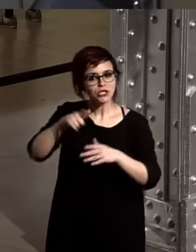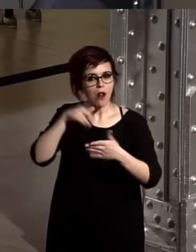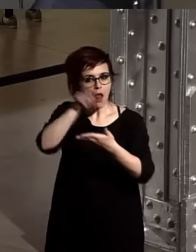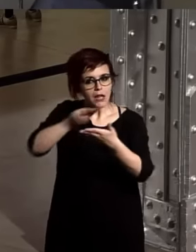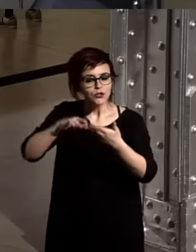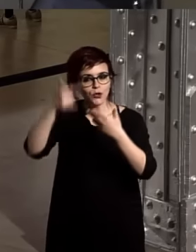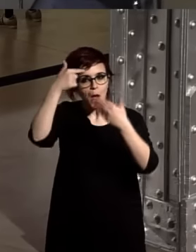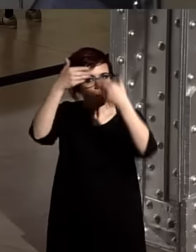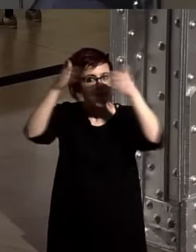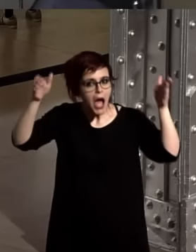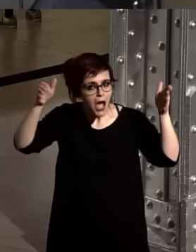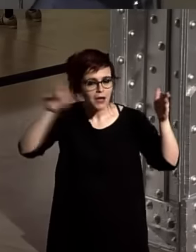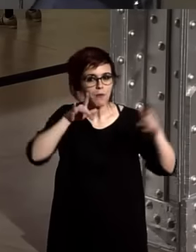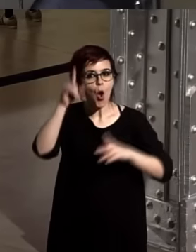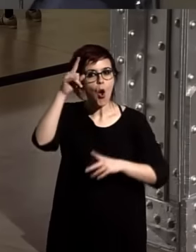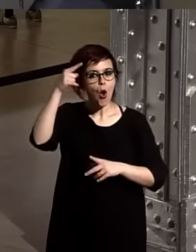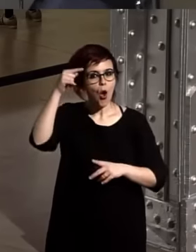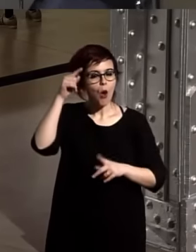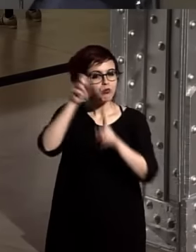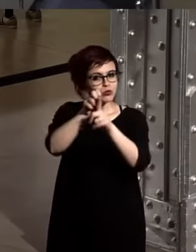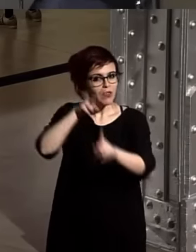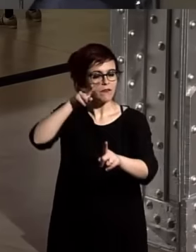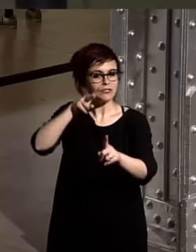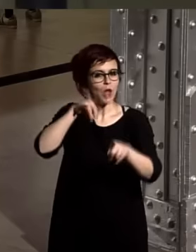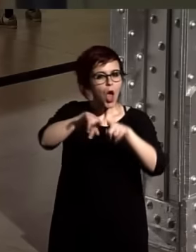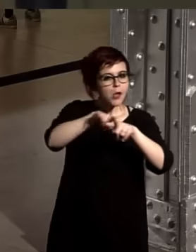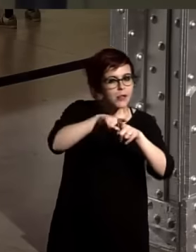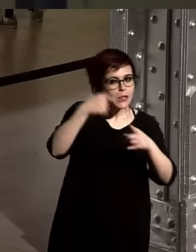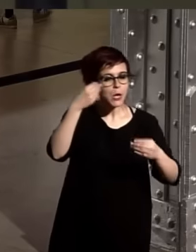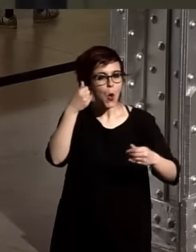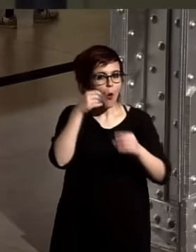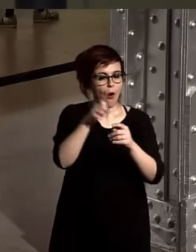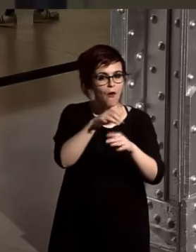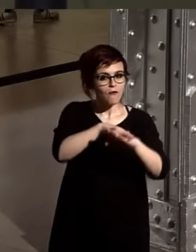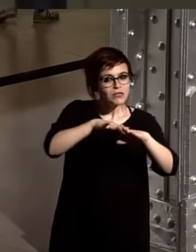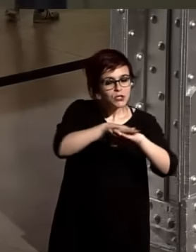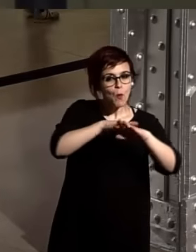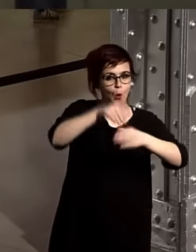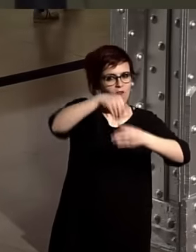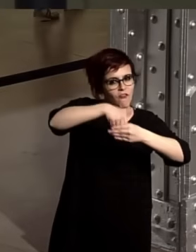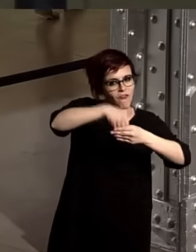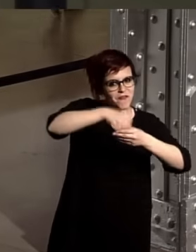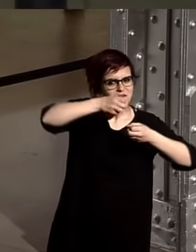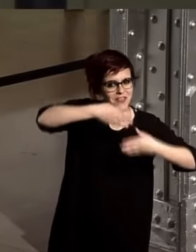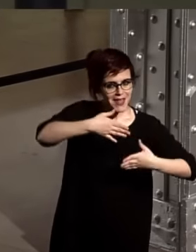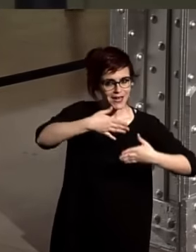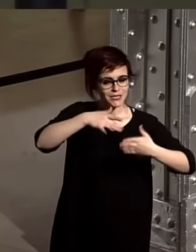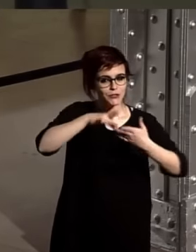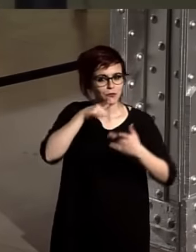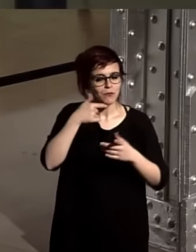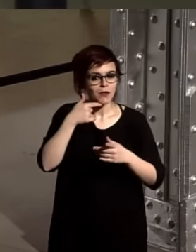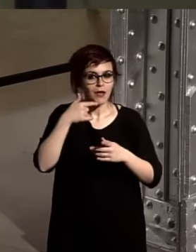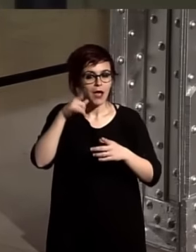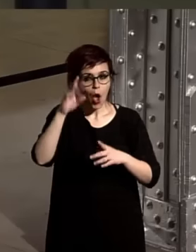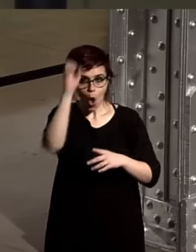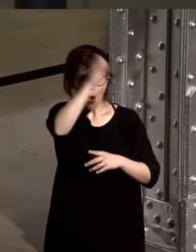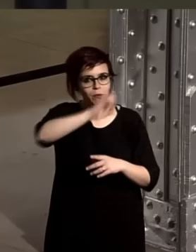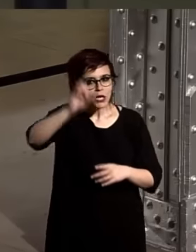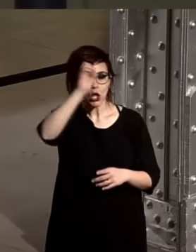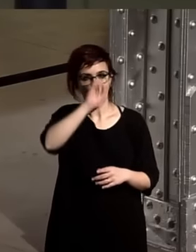no a una manera de pensar científica a un pensamiento crítico un pensamiento fundamentado a un pensamiento que cambia de opinión en